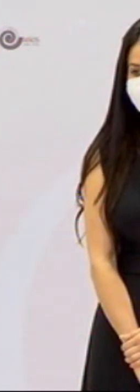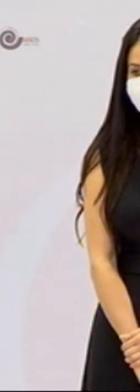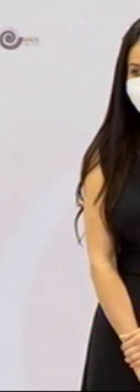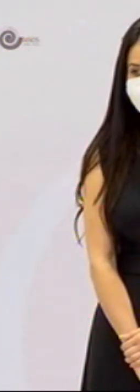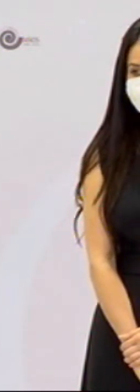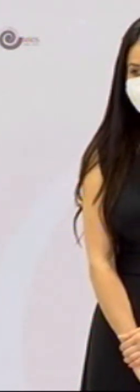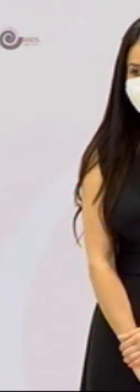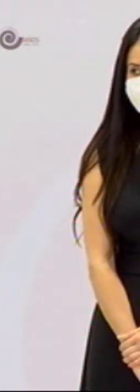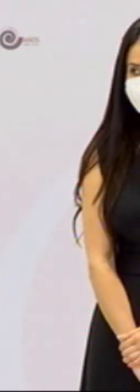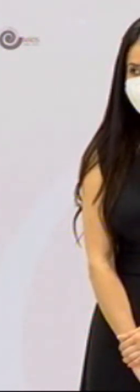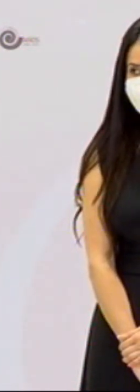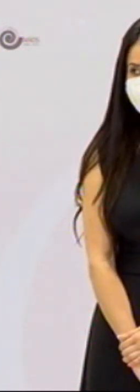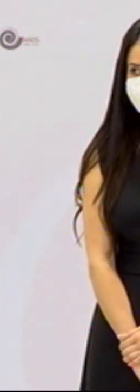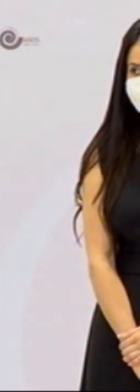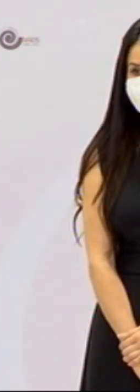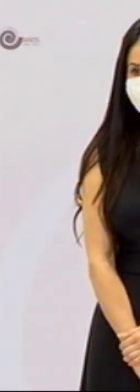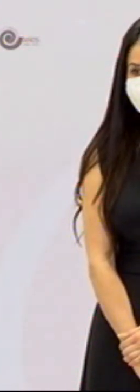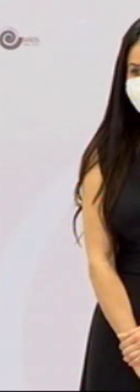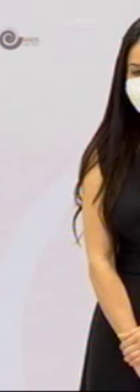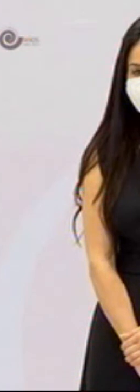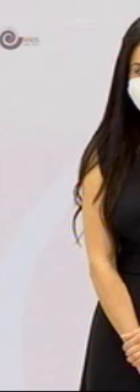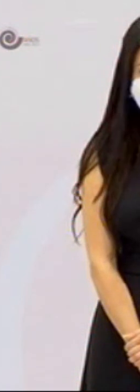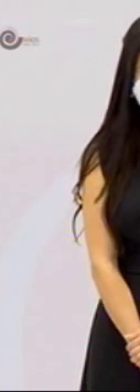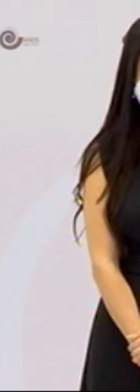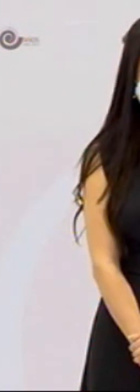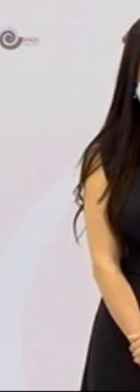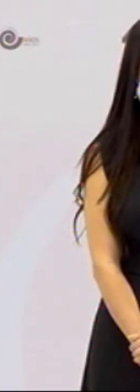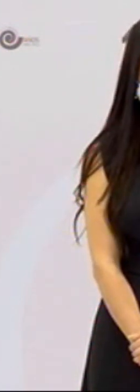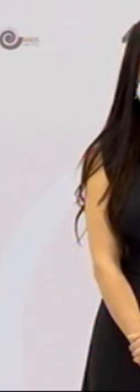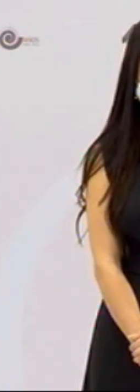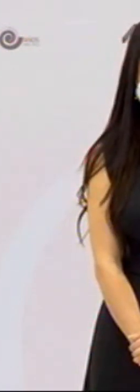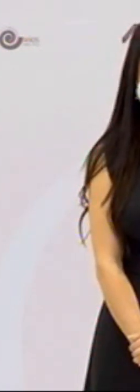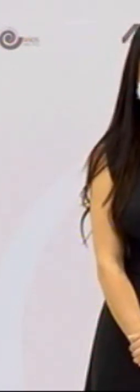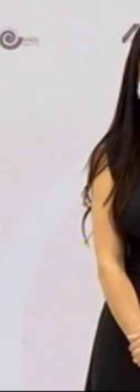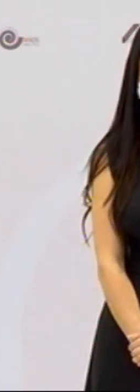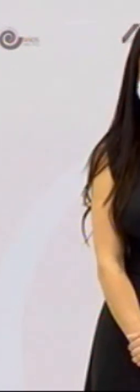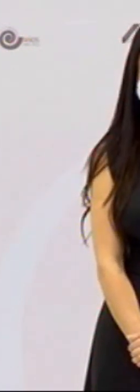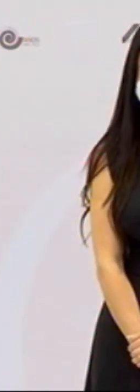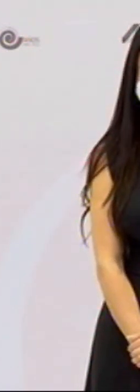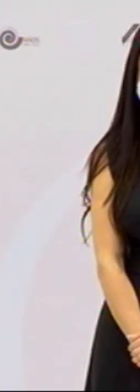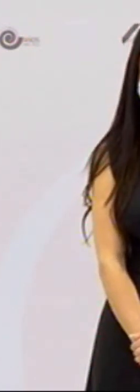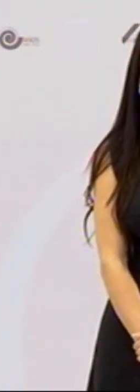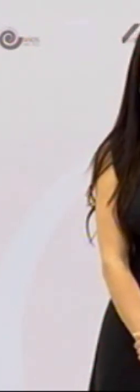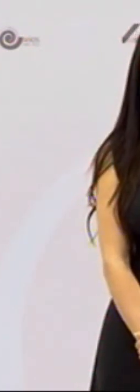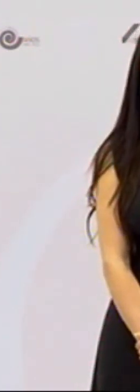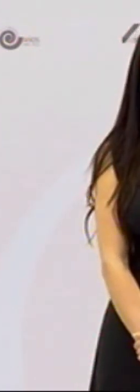Canarias. Canarias tiene un modelo económico vinculado al turismo. Es una actividad que nos